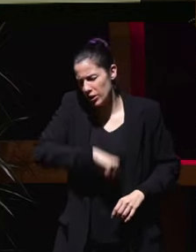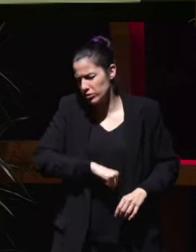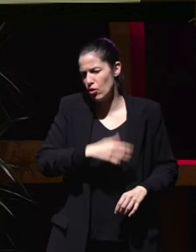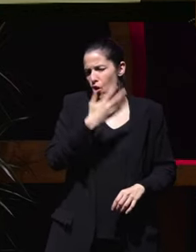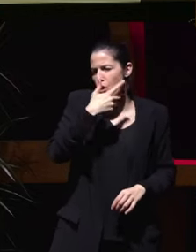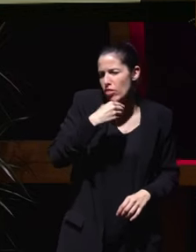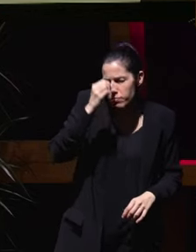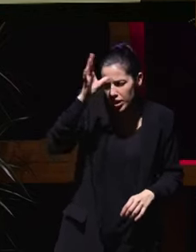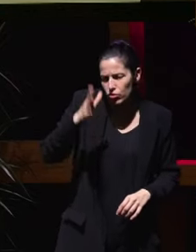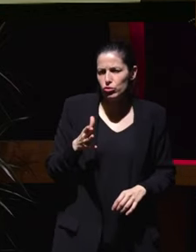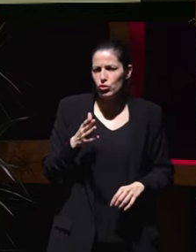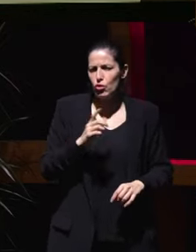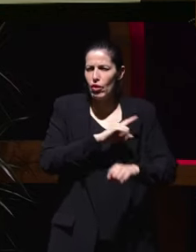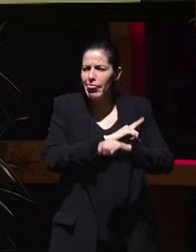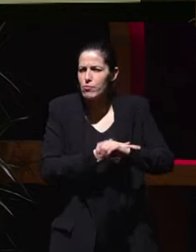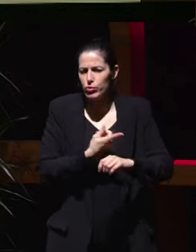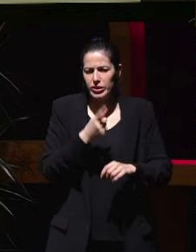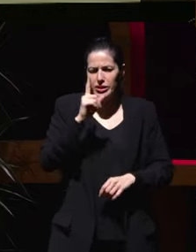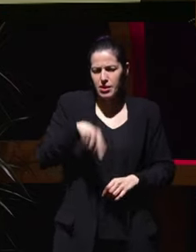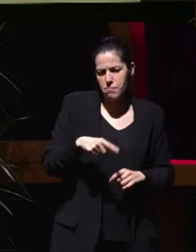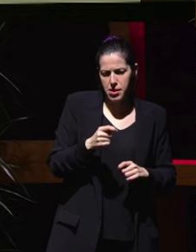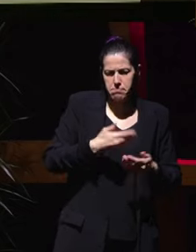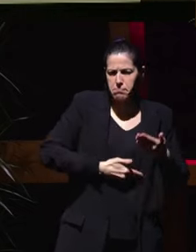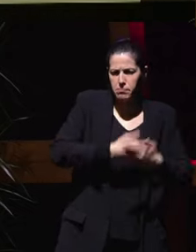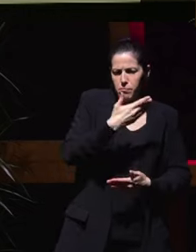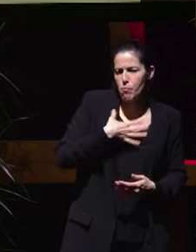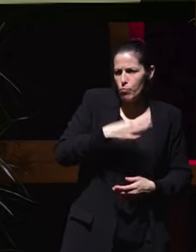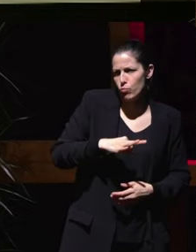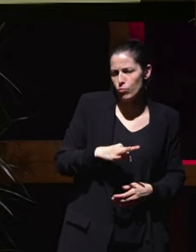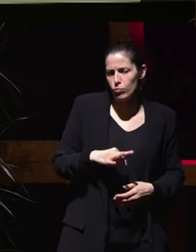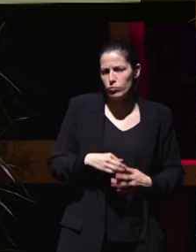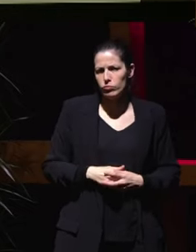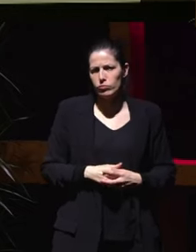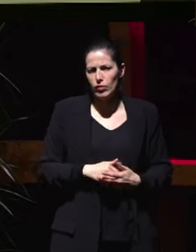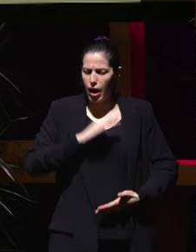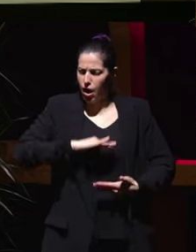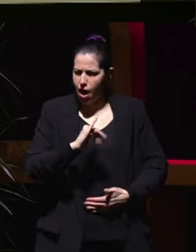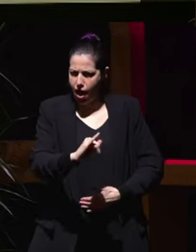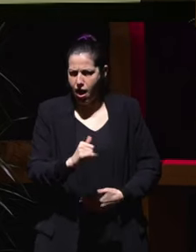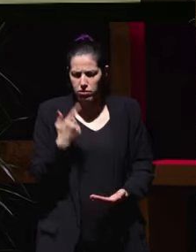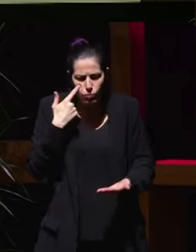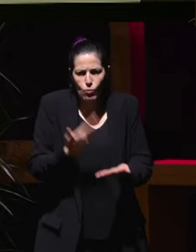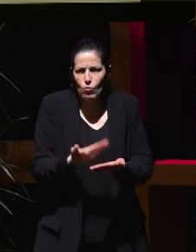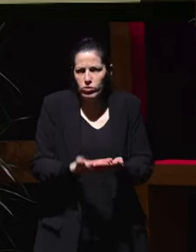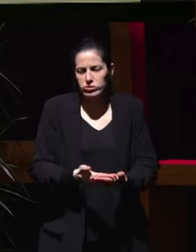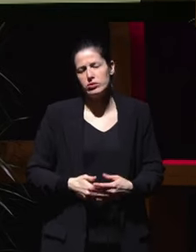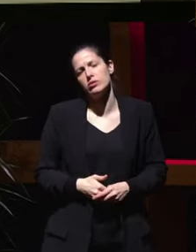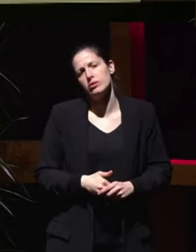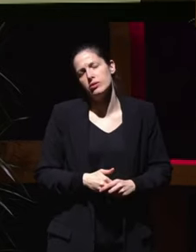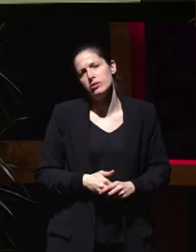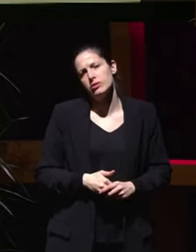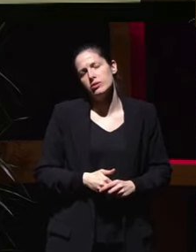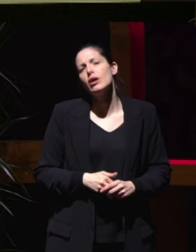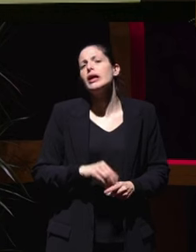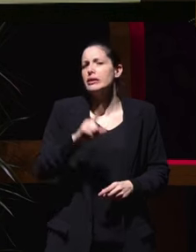este deporte y por la comunicación y el periodismo, pues por supuesto que podía hacerlo y lo demostré. Más allá de